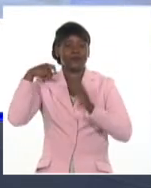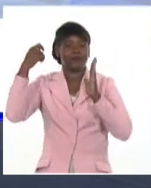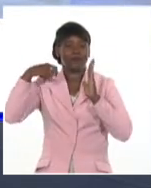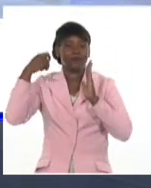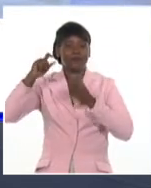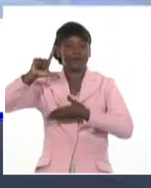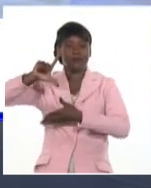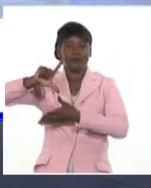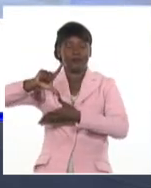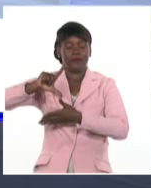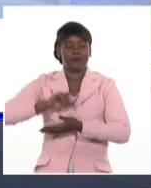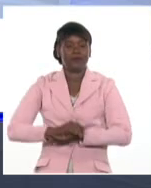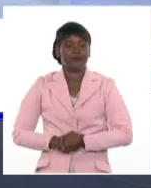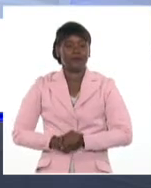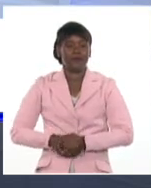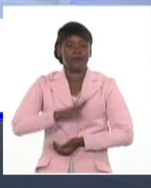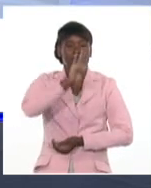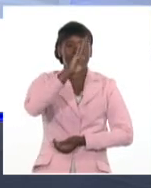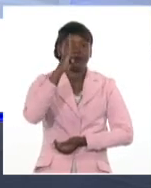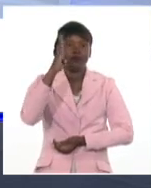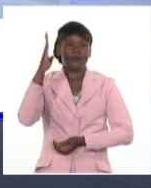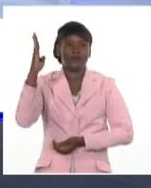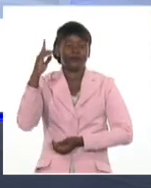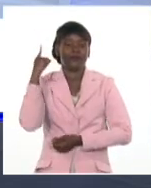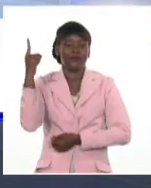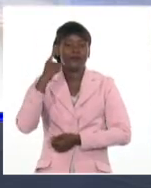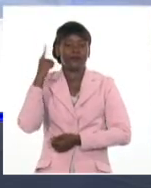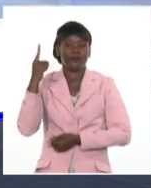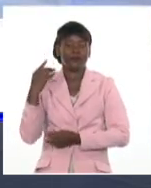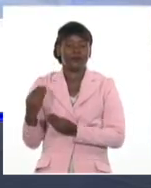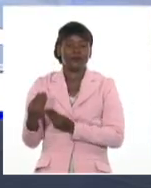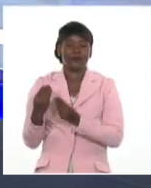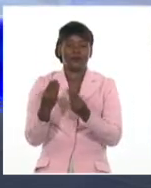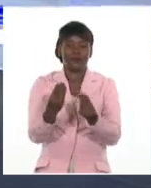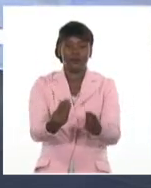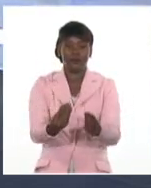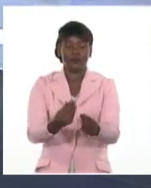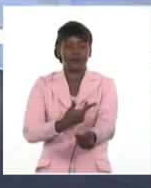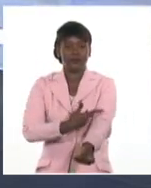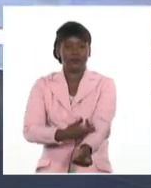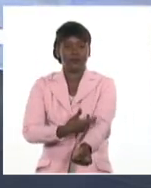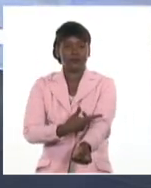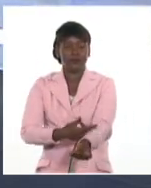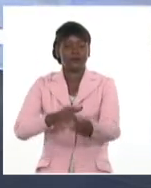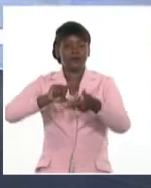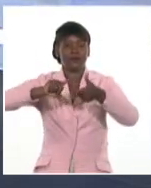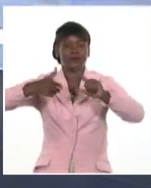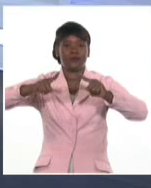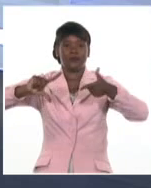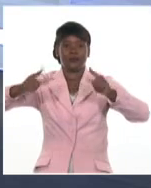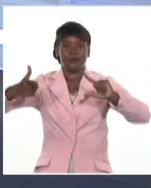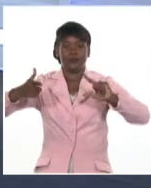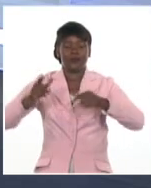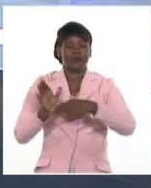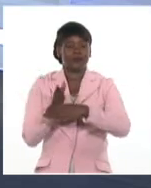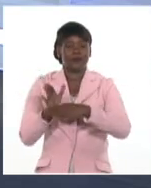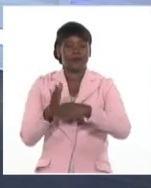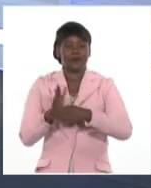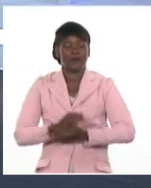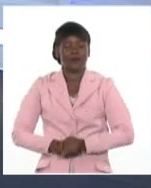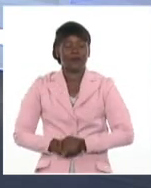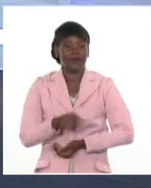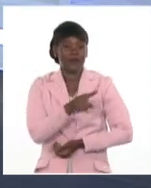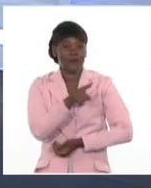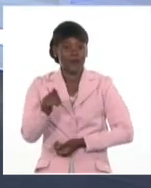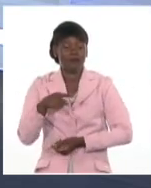Latinoamericano, la Biblioteca Nacional donó a la Cinemateca de Cuba una colección de carteles. Las obras se unen a los fondos que la UNESCO